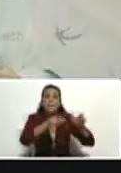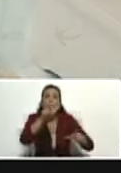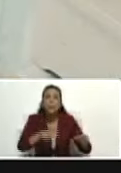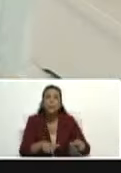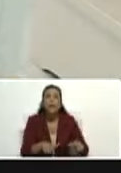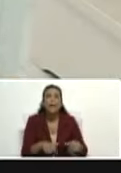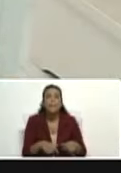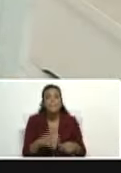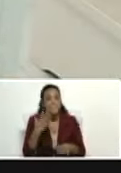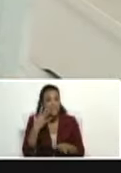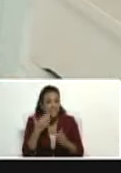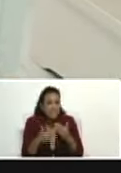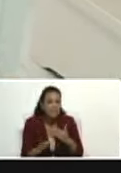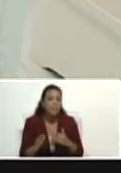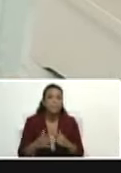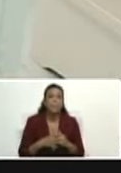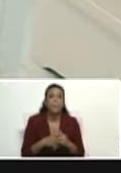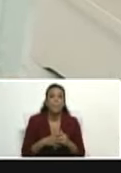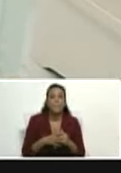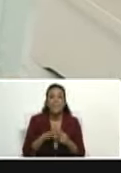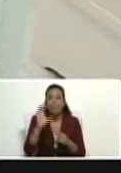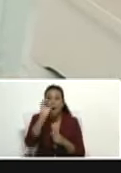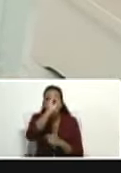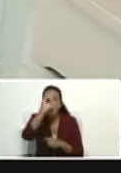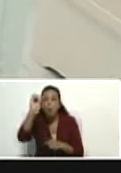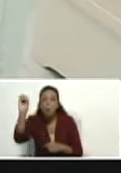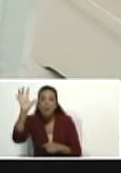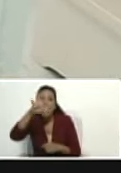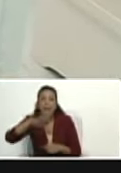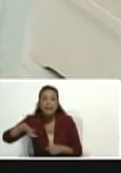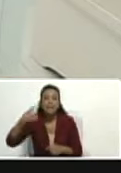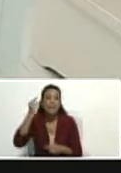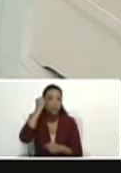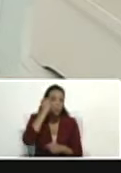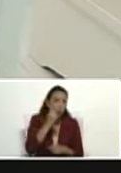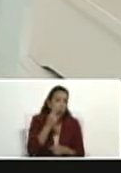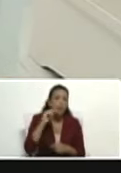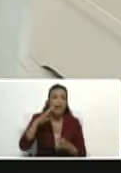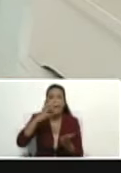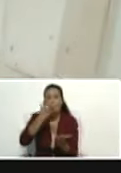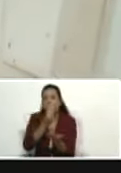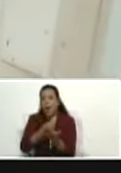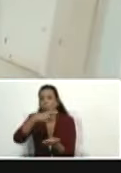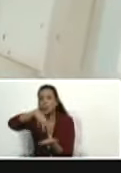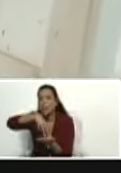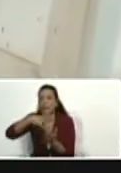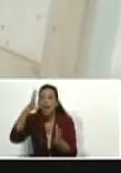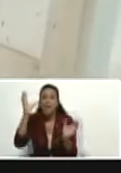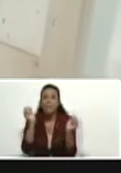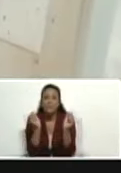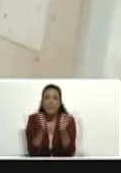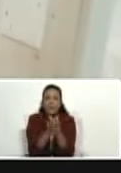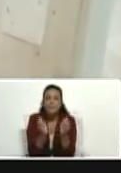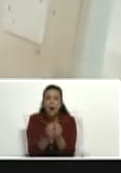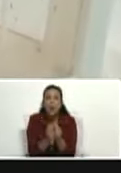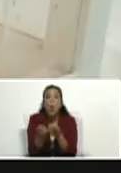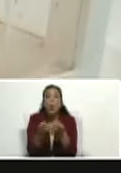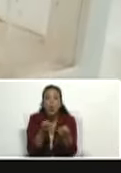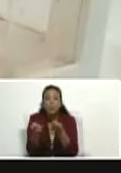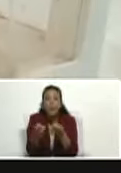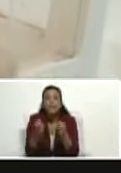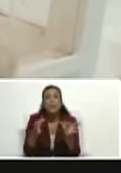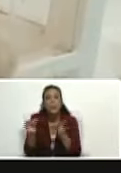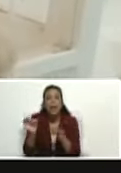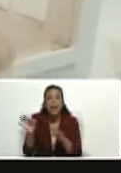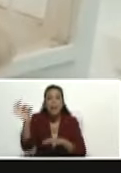recientemente en los estados orientales de Sucre, Monagas y Delta Macuro para controlar con éxito